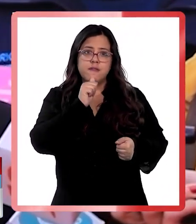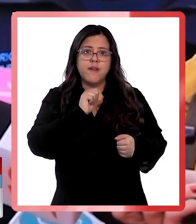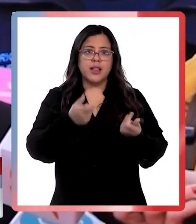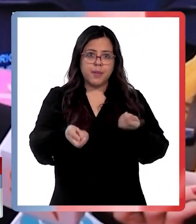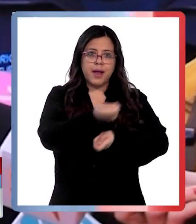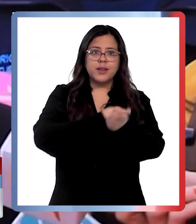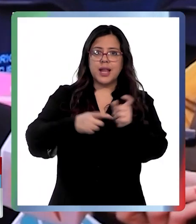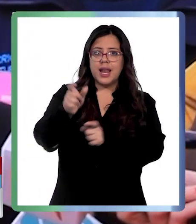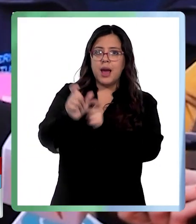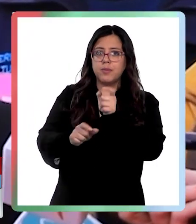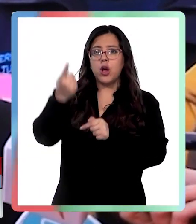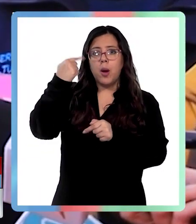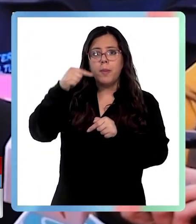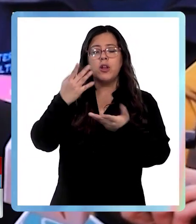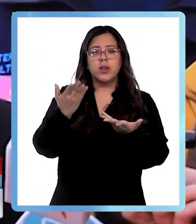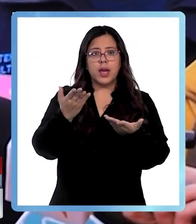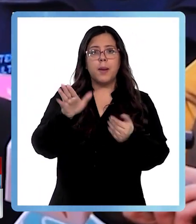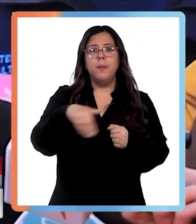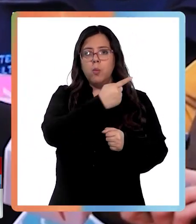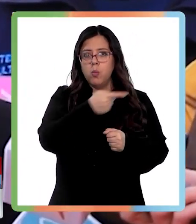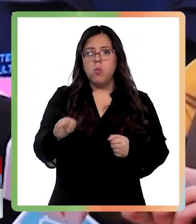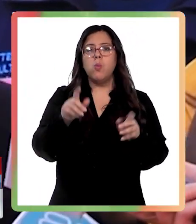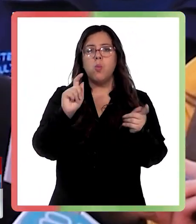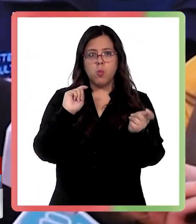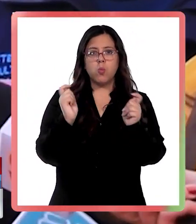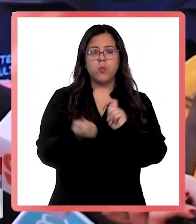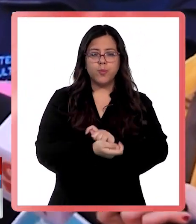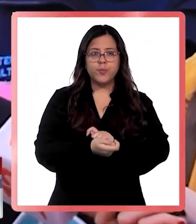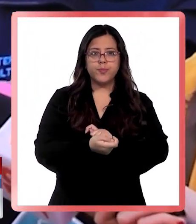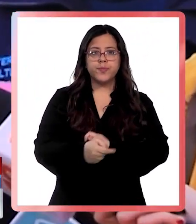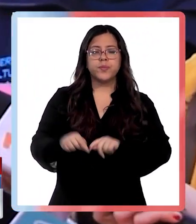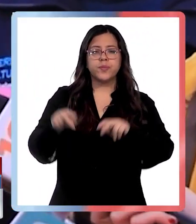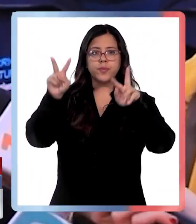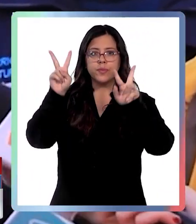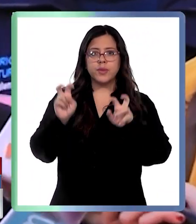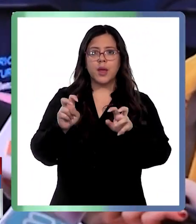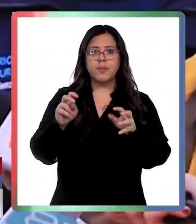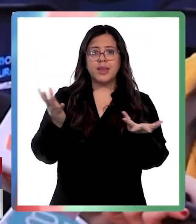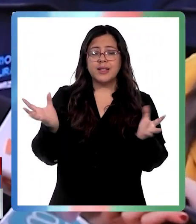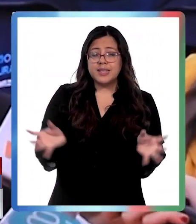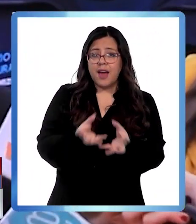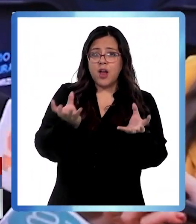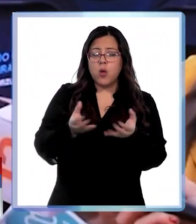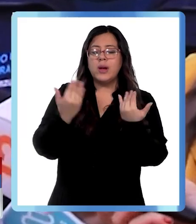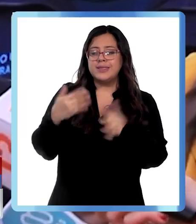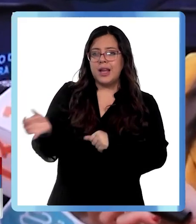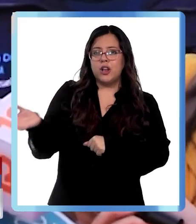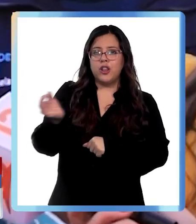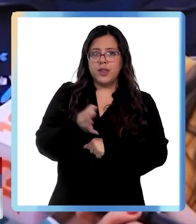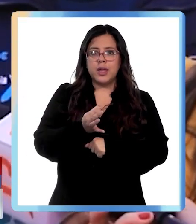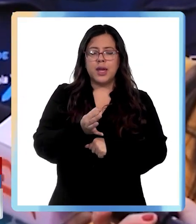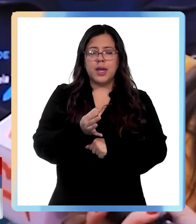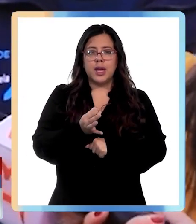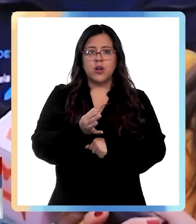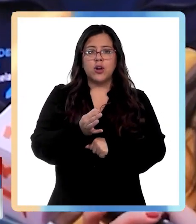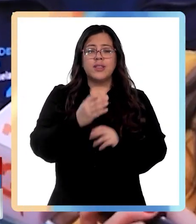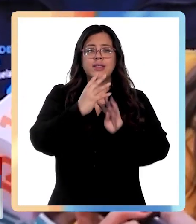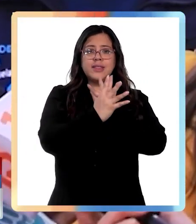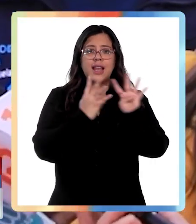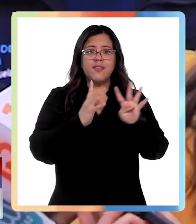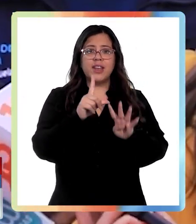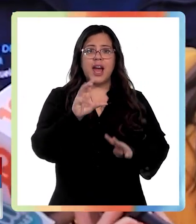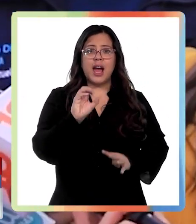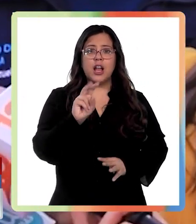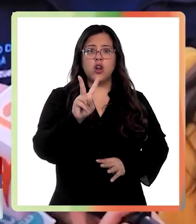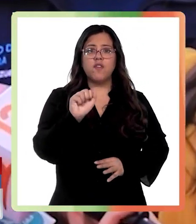pero esperamos que eso cambie en las próximas semanas. Respecto de la hortaliza, bueno, ya lo mencionaron ahí desde Lovalledor y también